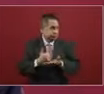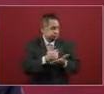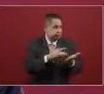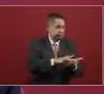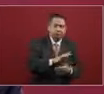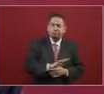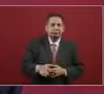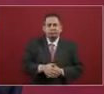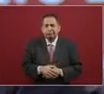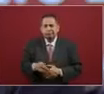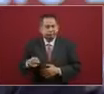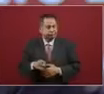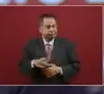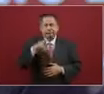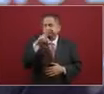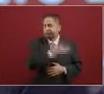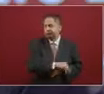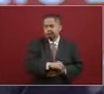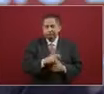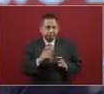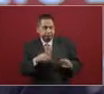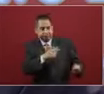muy poderosa.